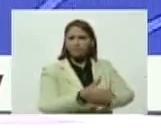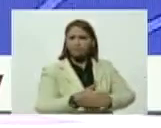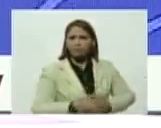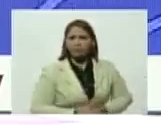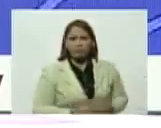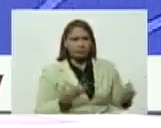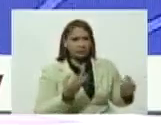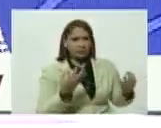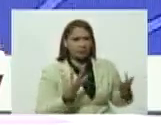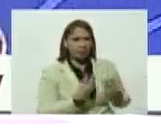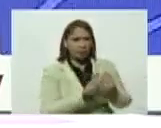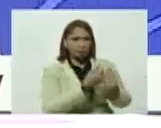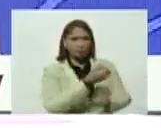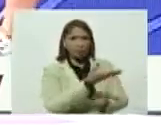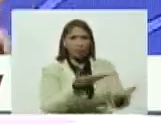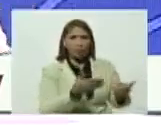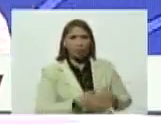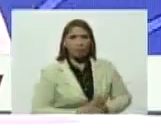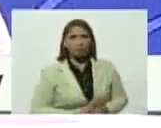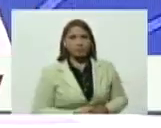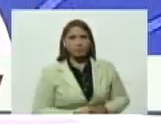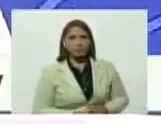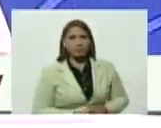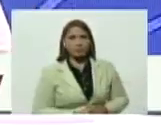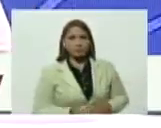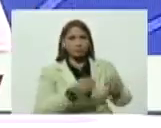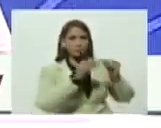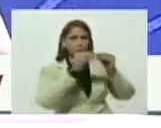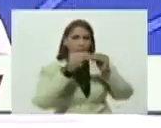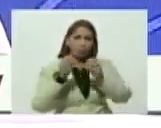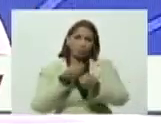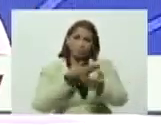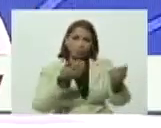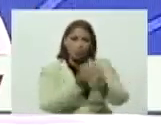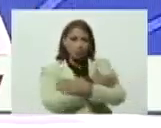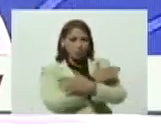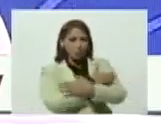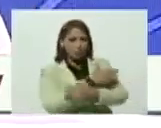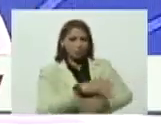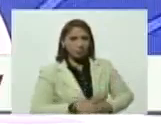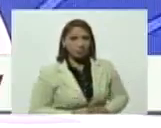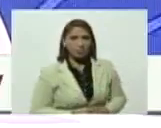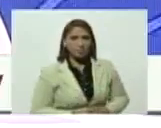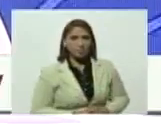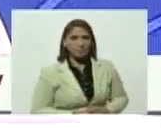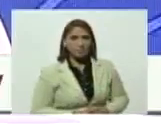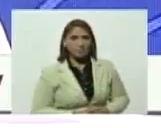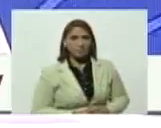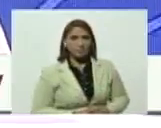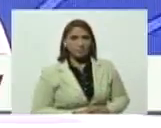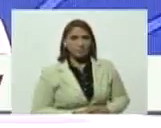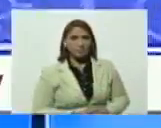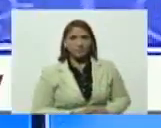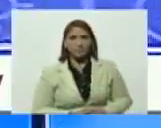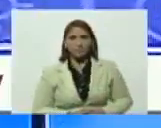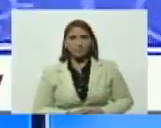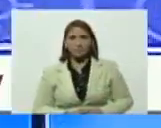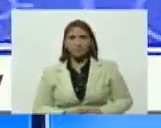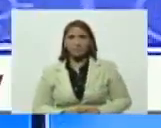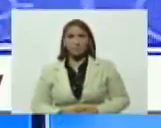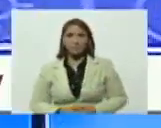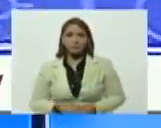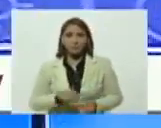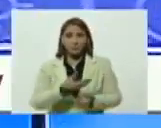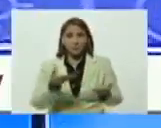con ustedes. Así que un beso, un abrazo, los queremos mucho y bueno, continuar por este mismo camino. De Tinaquillo